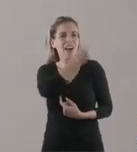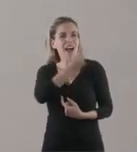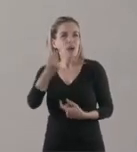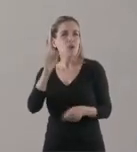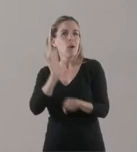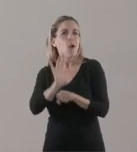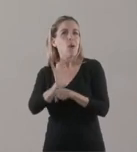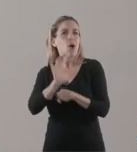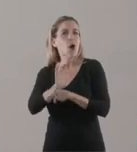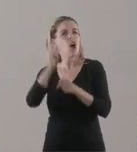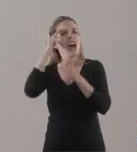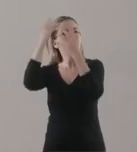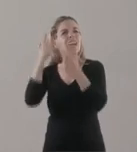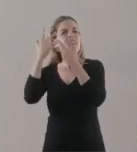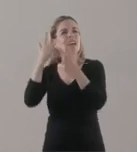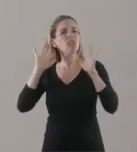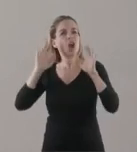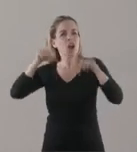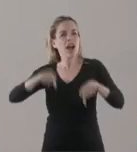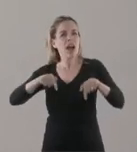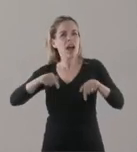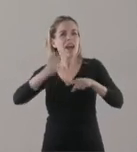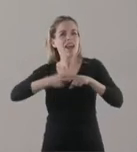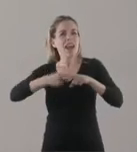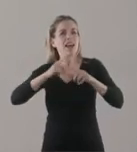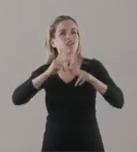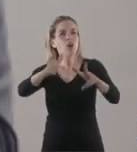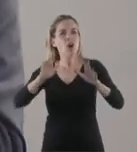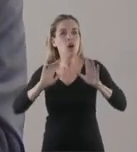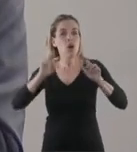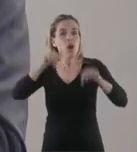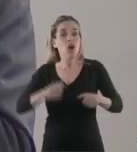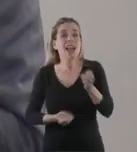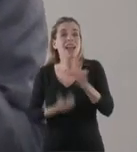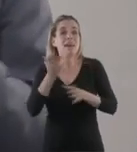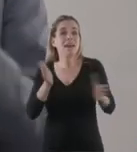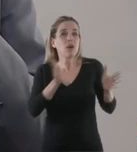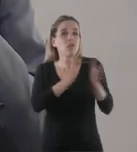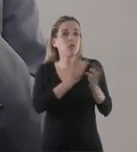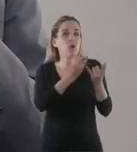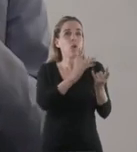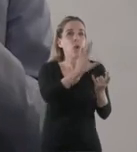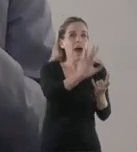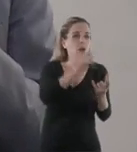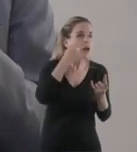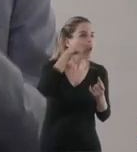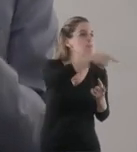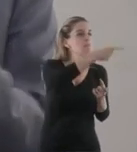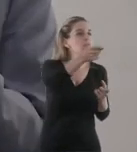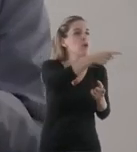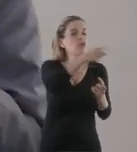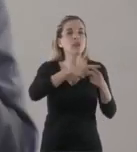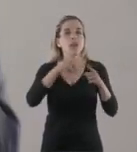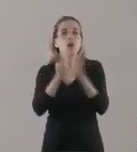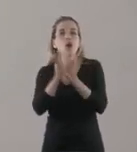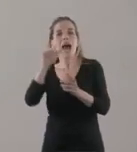en el acto y hoy a la mañana con wade que lo perdí de vista ahora con alexis